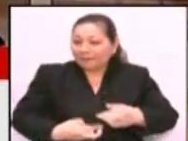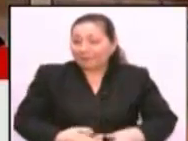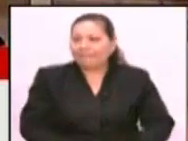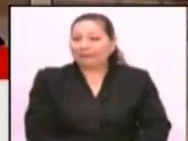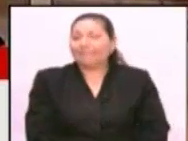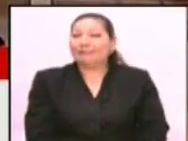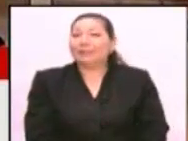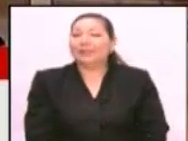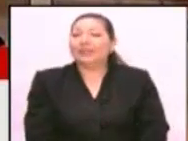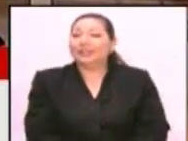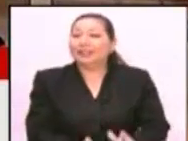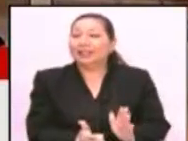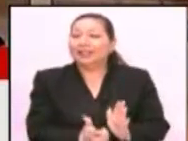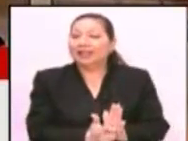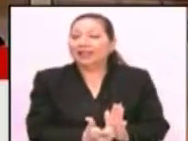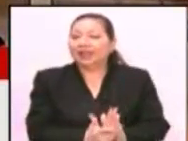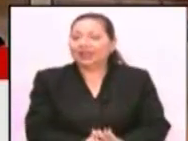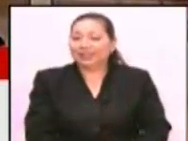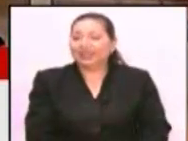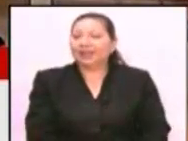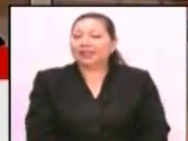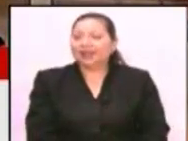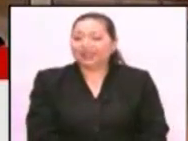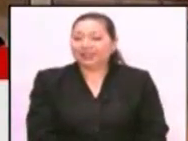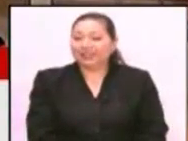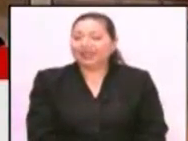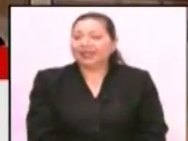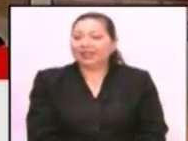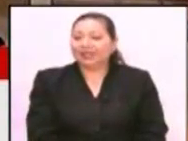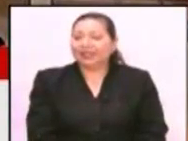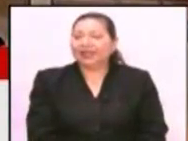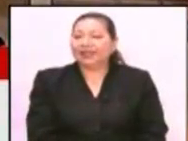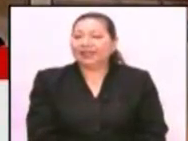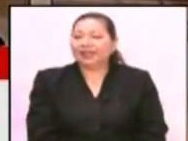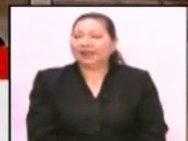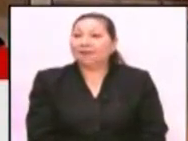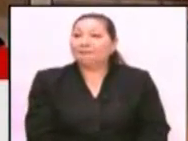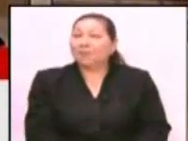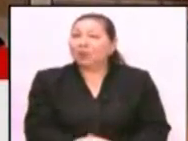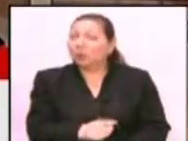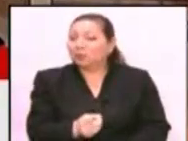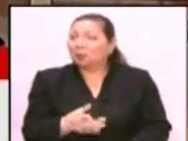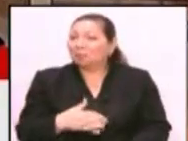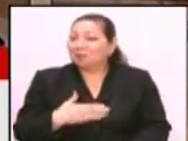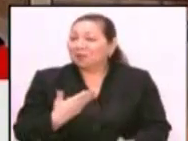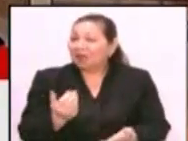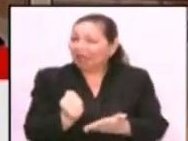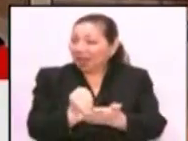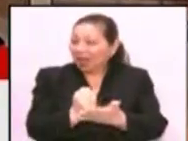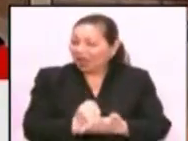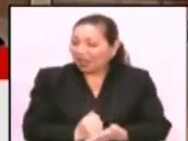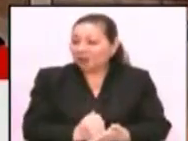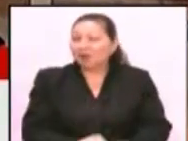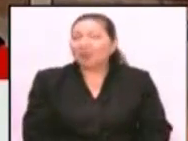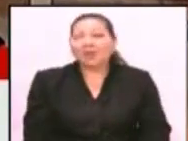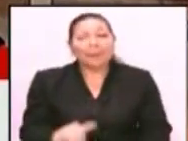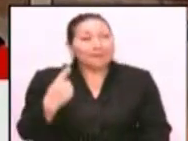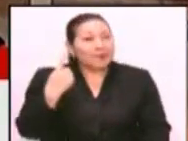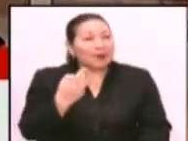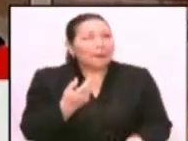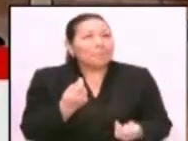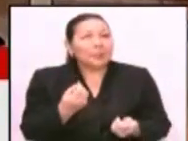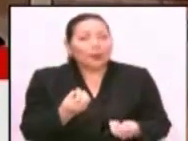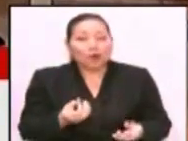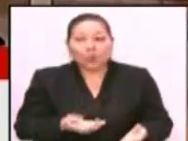en un desarrollo legislativo en el tema de emprendimiento. Y qué mejor que ustedes para que nos puedan ayudar a pensar un